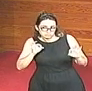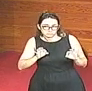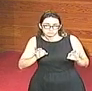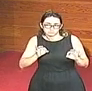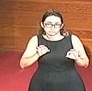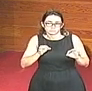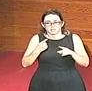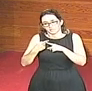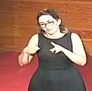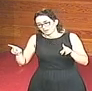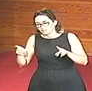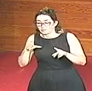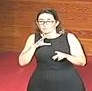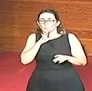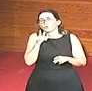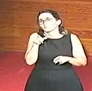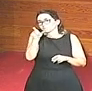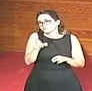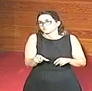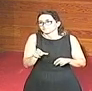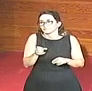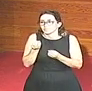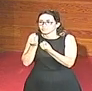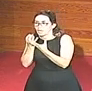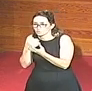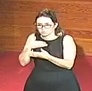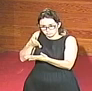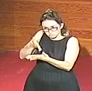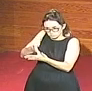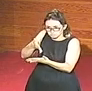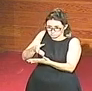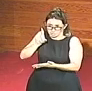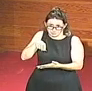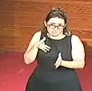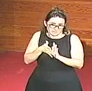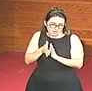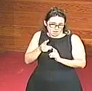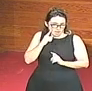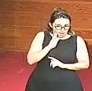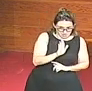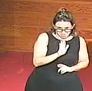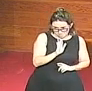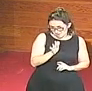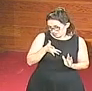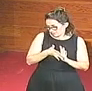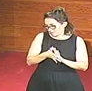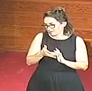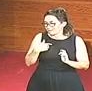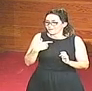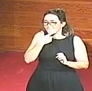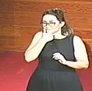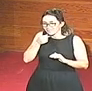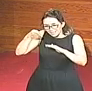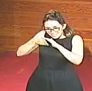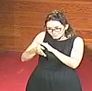20.000 problemas y trabas para acceder a un dato. Eso es una manera de coaccionarnos, de no darnos la posibilidad de